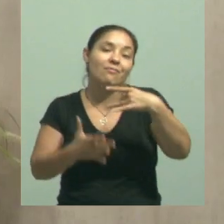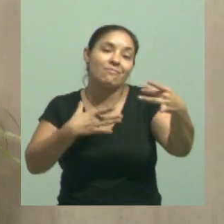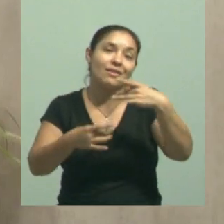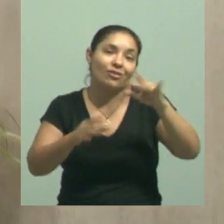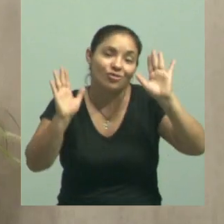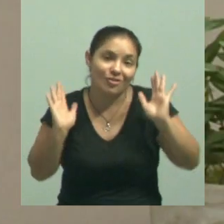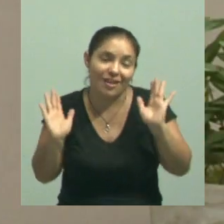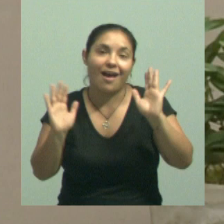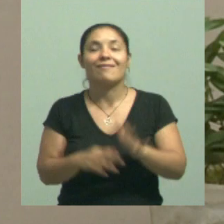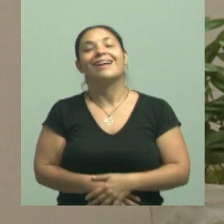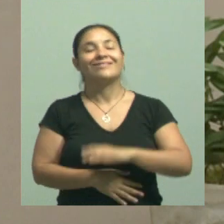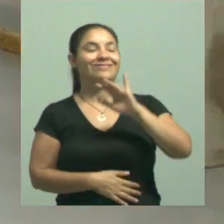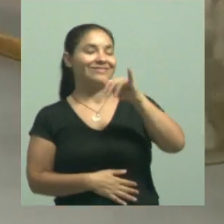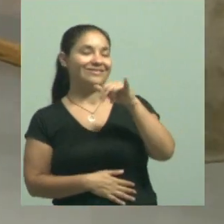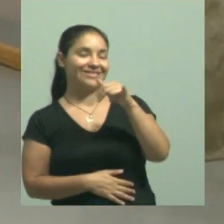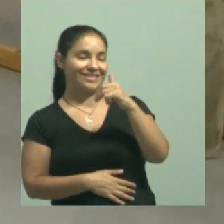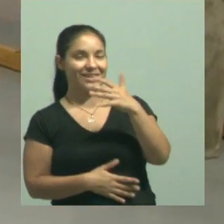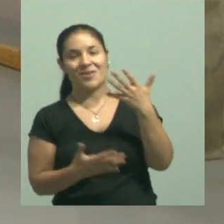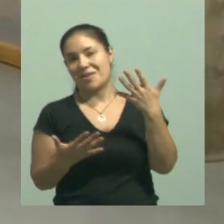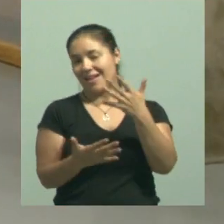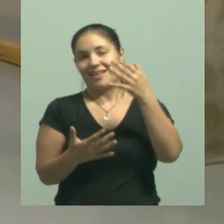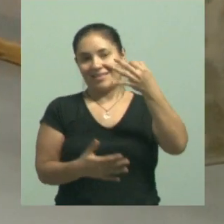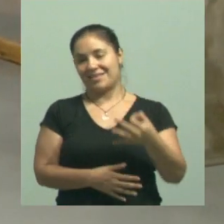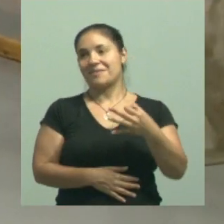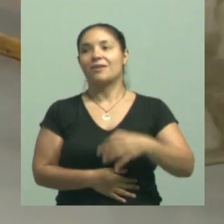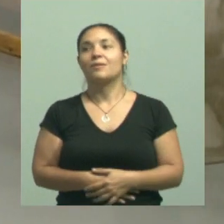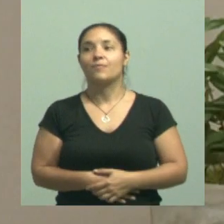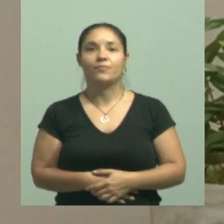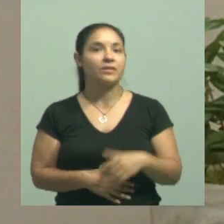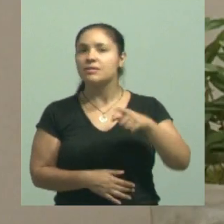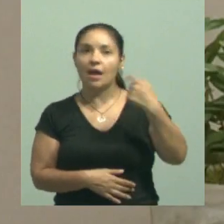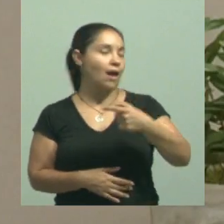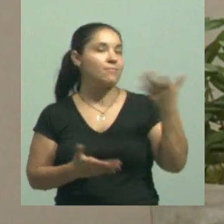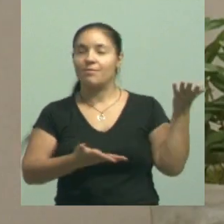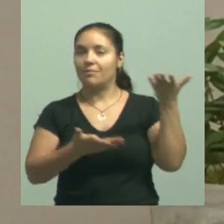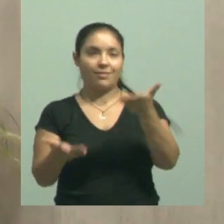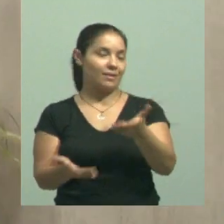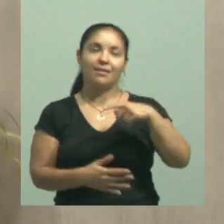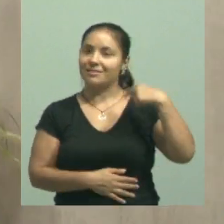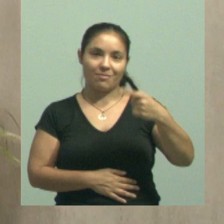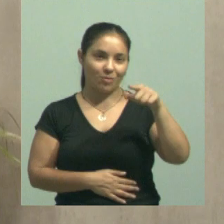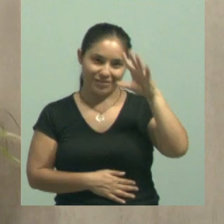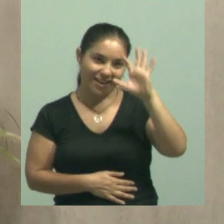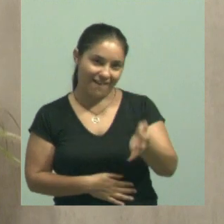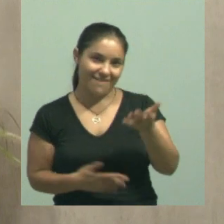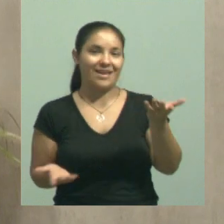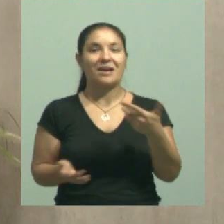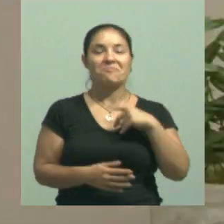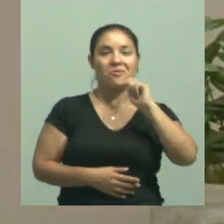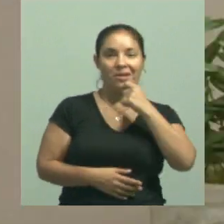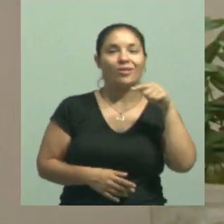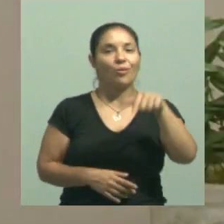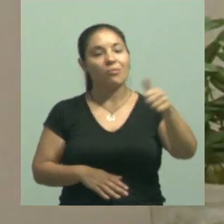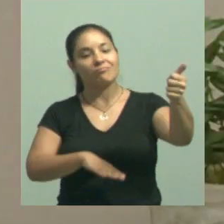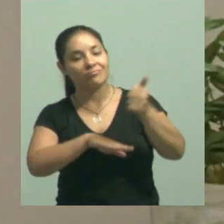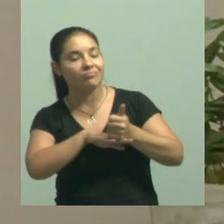base. Sí, claro. Todo el año cuando... Sos bienvenida siempre, lo sabés. Y está bueno tenerte aquí con